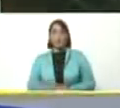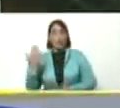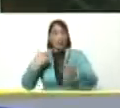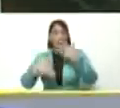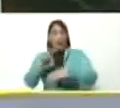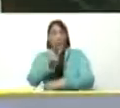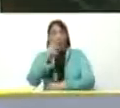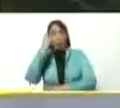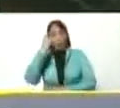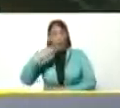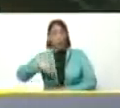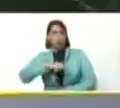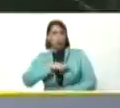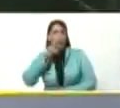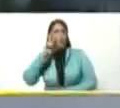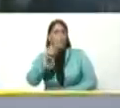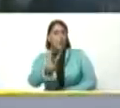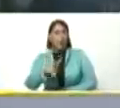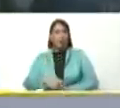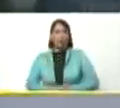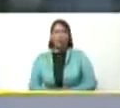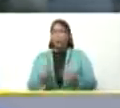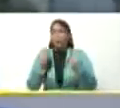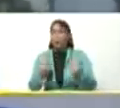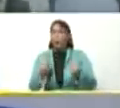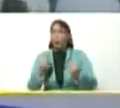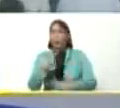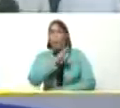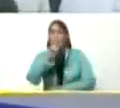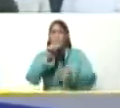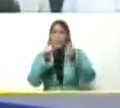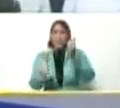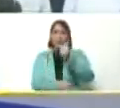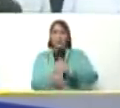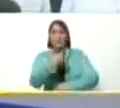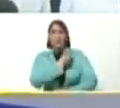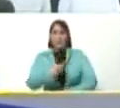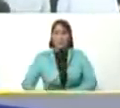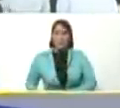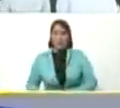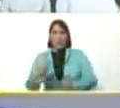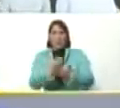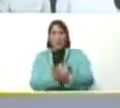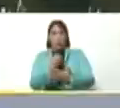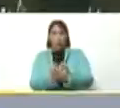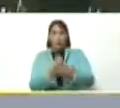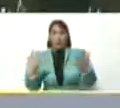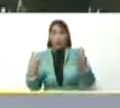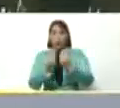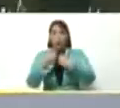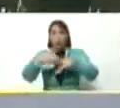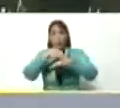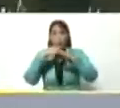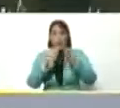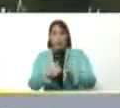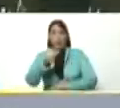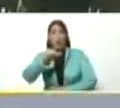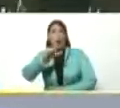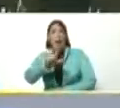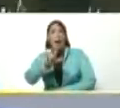días estábamos viendo cómo el vicepresidente de Economía junto al ministro Ali Padrón inauguraban